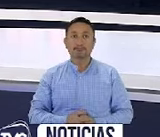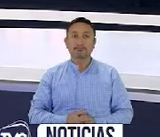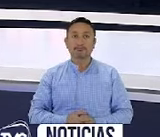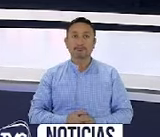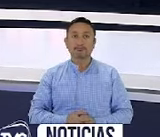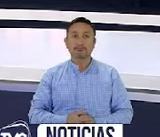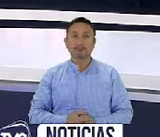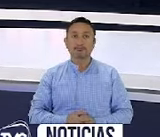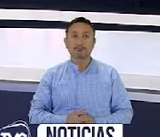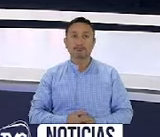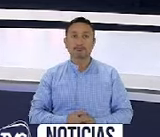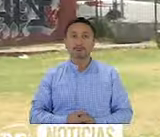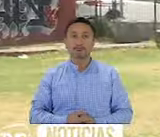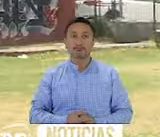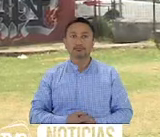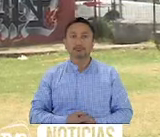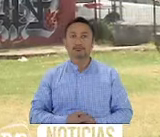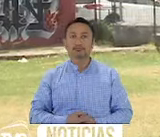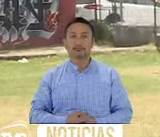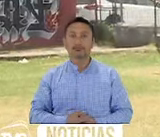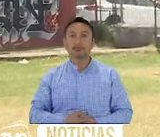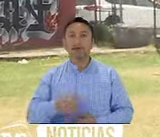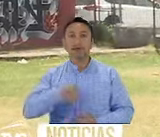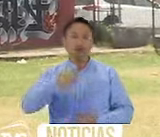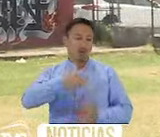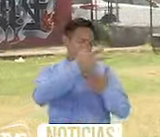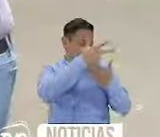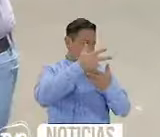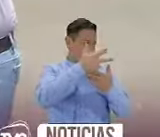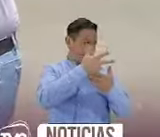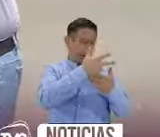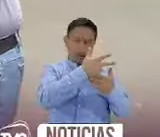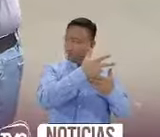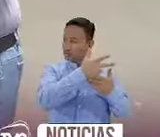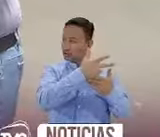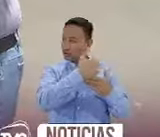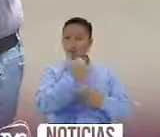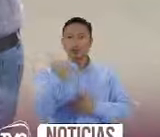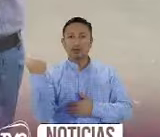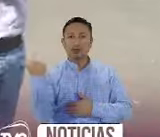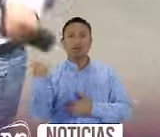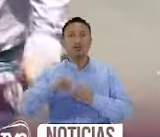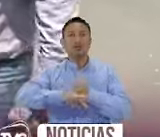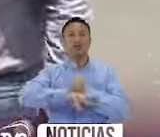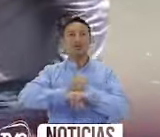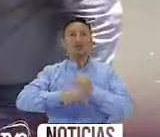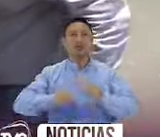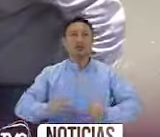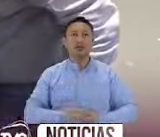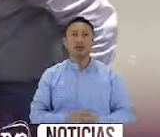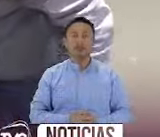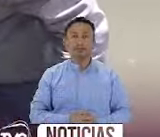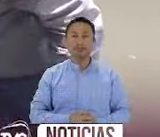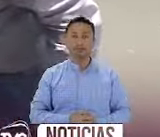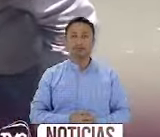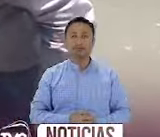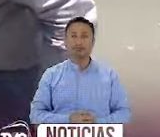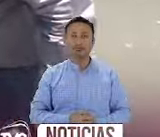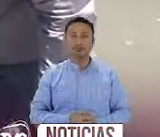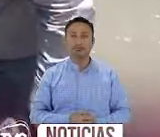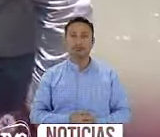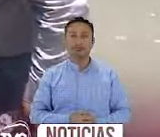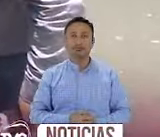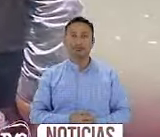acto. En medio de una cobertura nos robaron y dejaron inservible el vehículo de TVC en la comunidad. Sí,